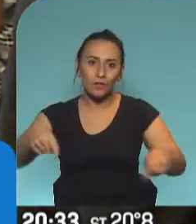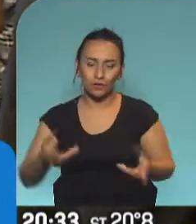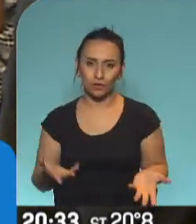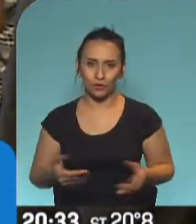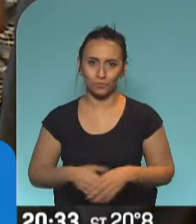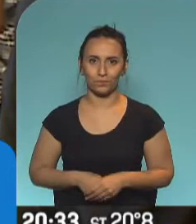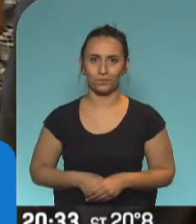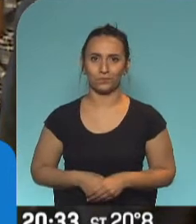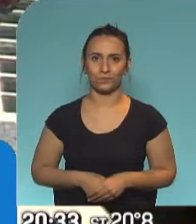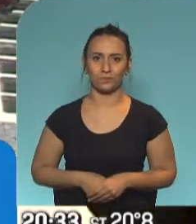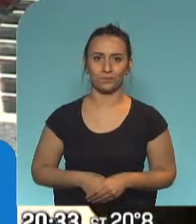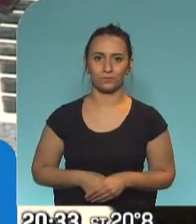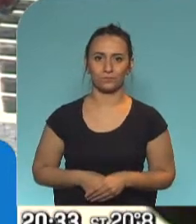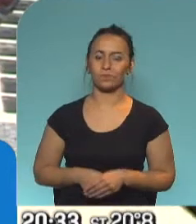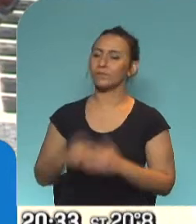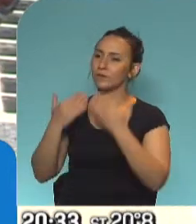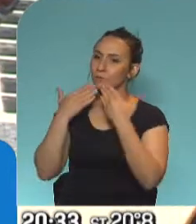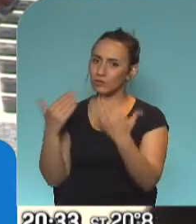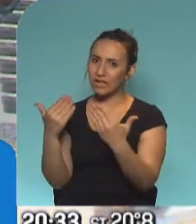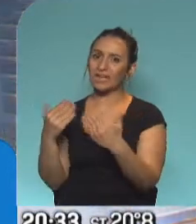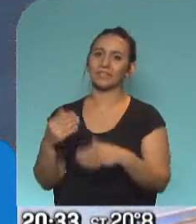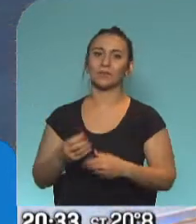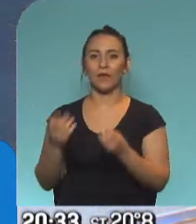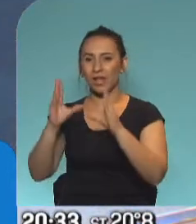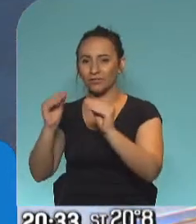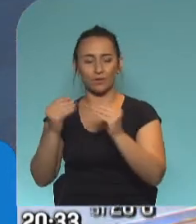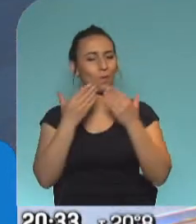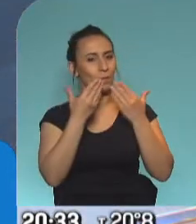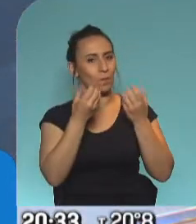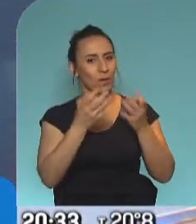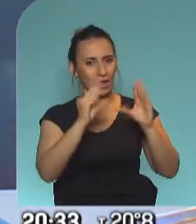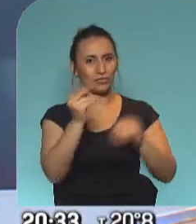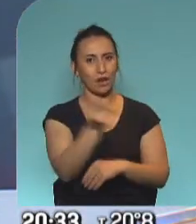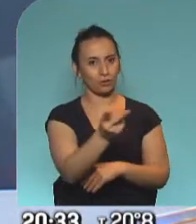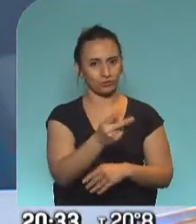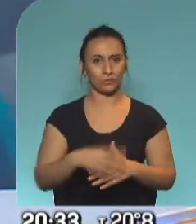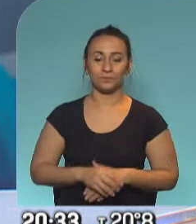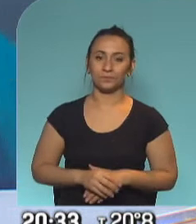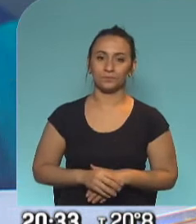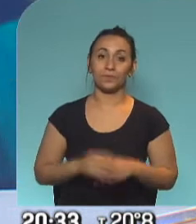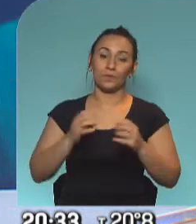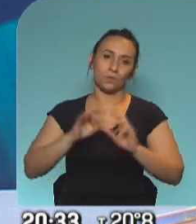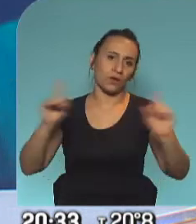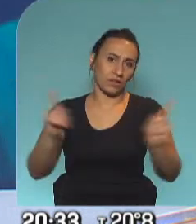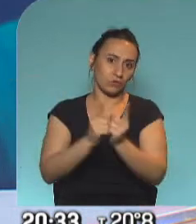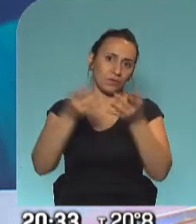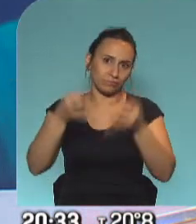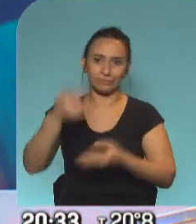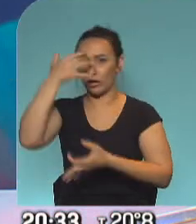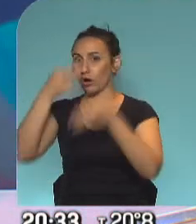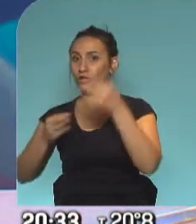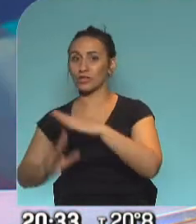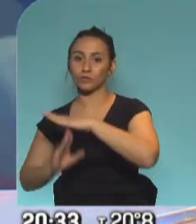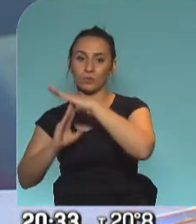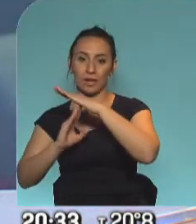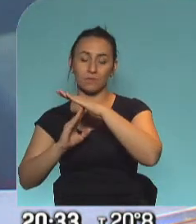sus situaciones. Doctor Castelli, gracias. Buenas noches. No, buenas noches a ambos. En algún punto, para resumir, la Corte Suprema le